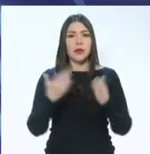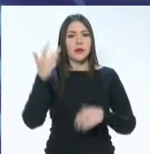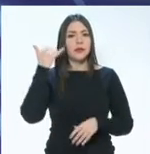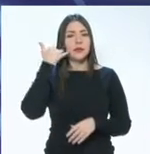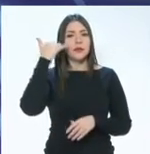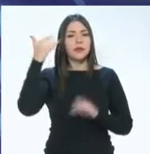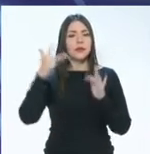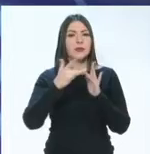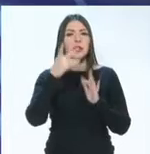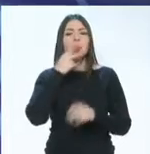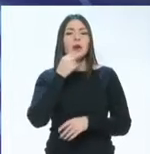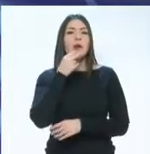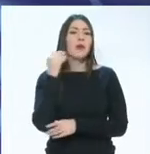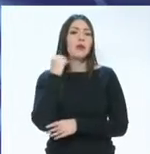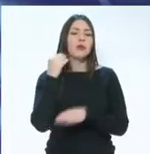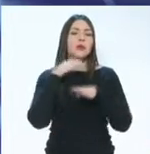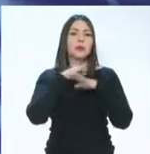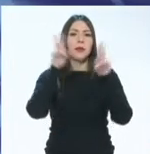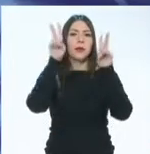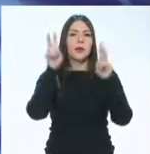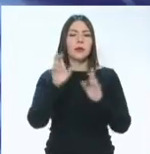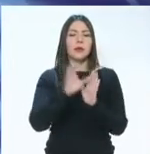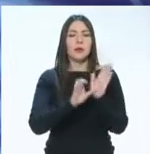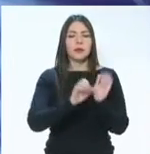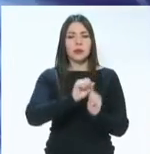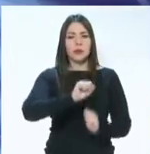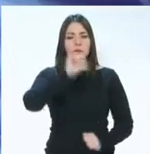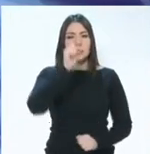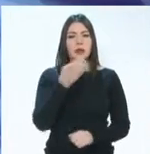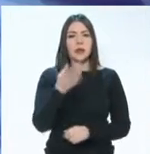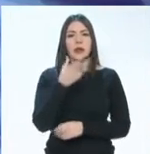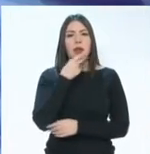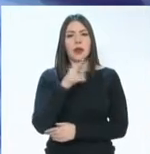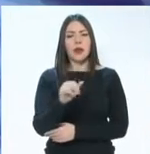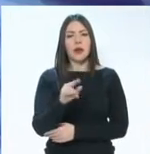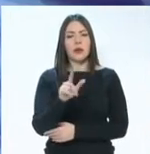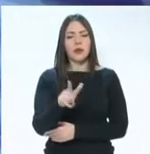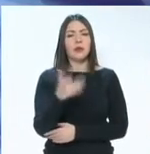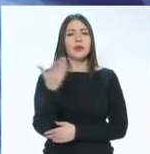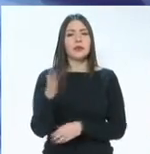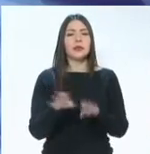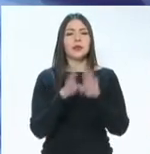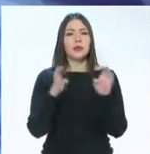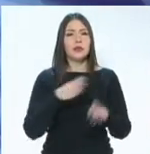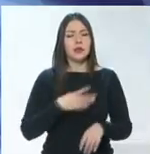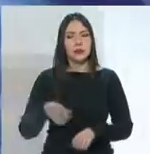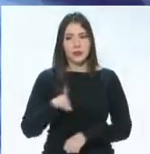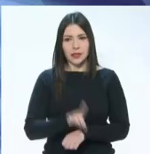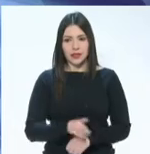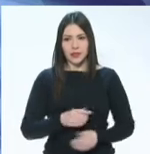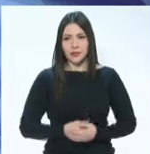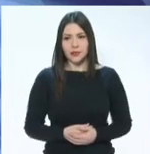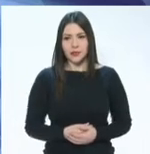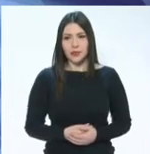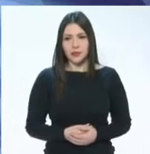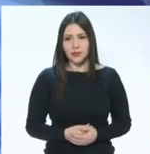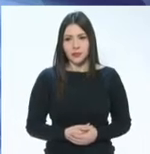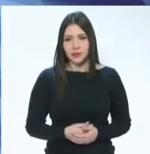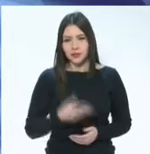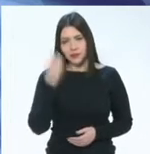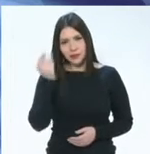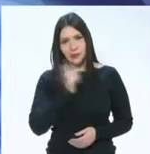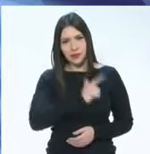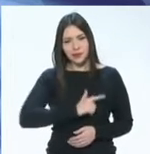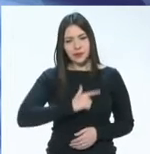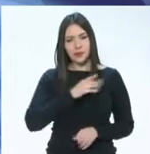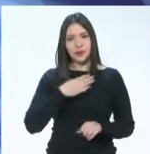el abogado constitucionalista, el doctor Raúl Carranca y Rivas. Doctor, ¿cómo está? Muy buenos días, gracias por tomarnos la llamada. Mucho gusto. El gusto es nuestro. Mucho gusto, buenos